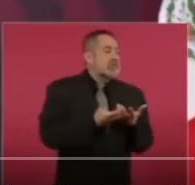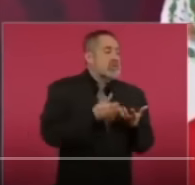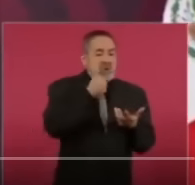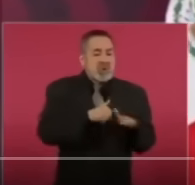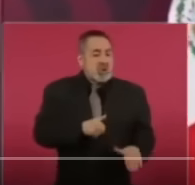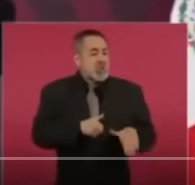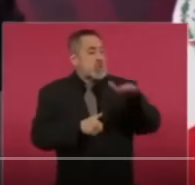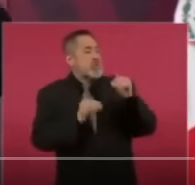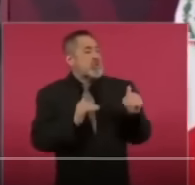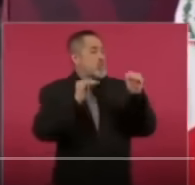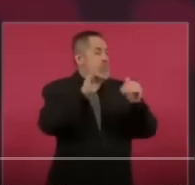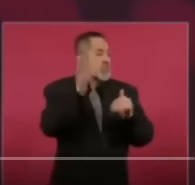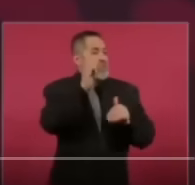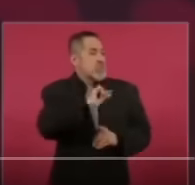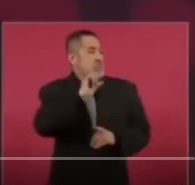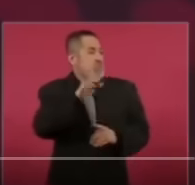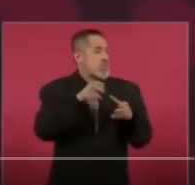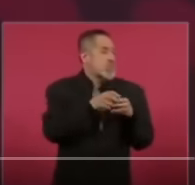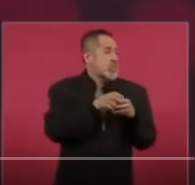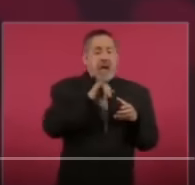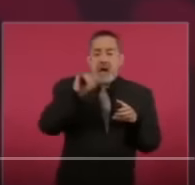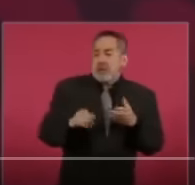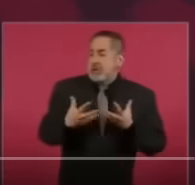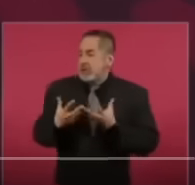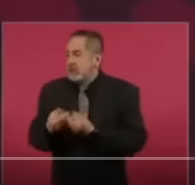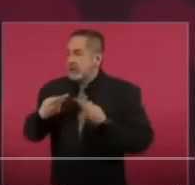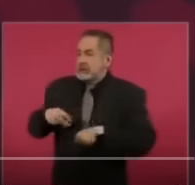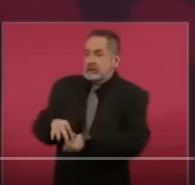toda su carrera la hacen arriba,